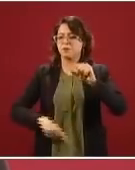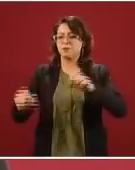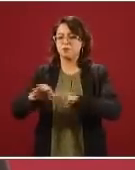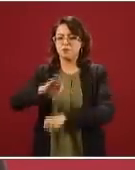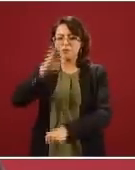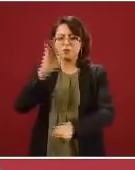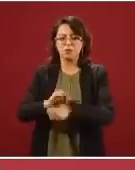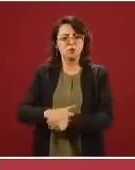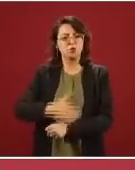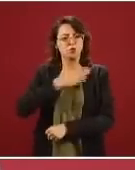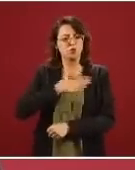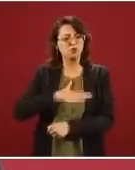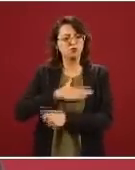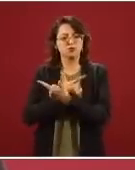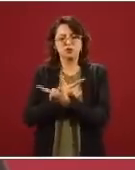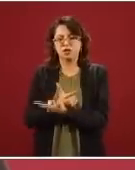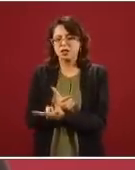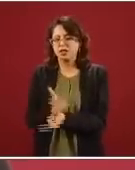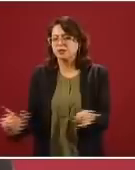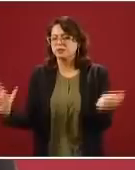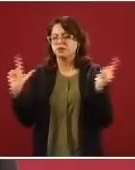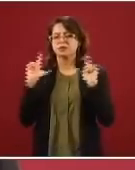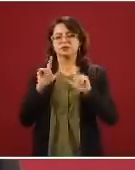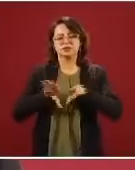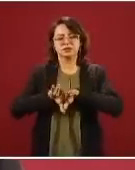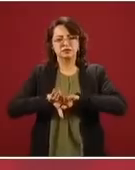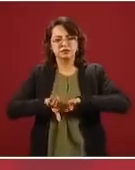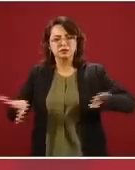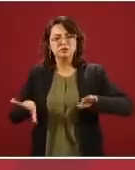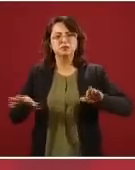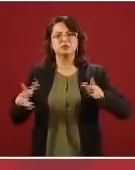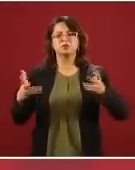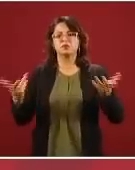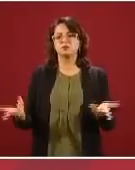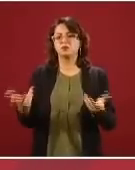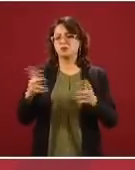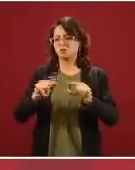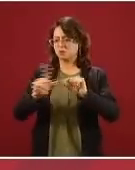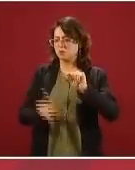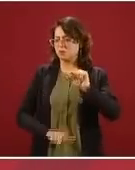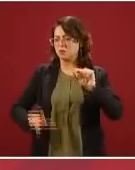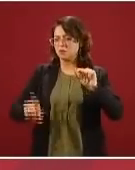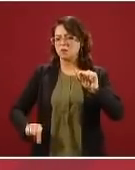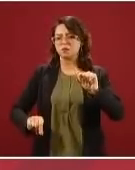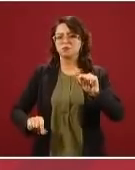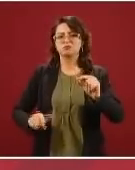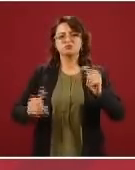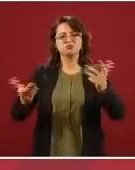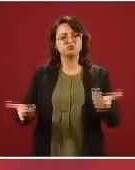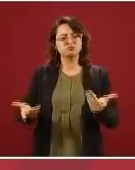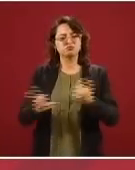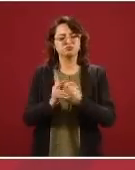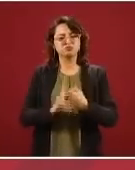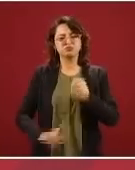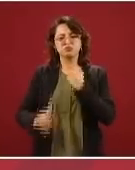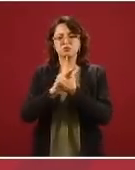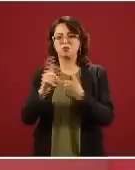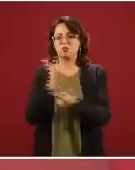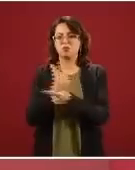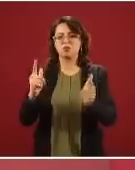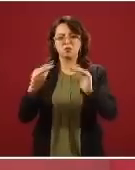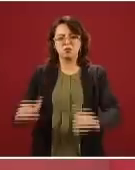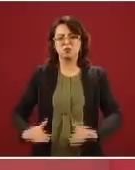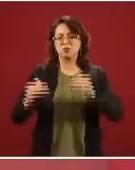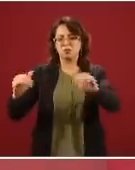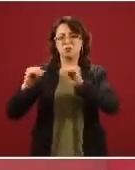haya justicia, para que haya libertades, para que haya democracia, para que México sea un país libre,